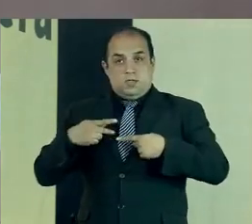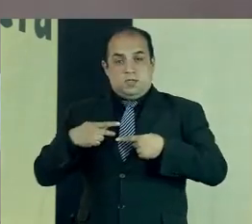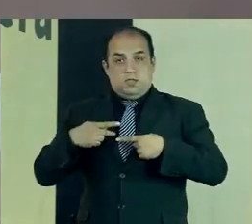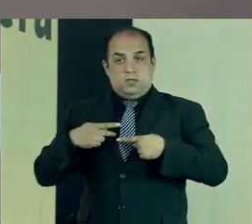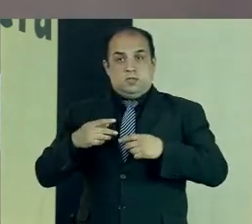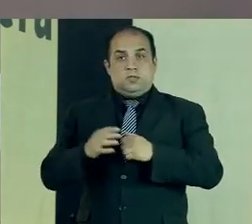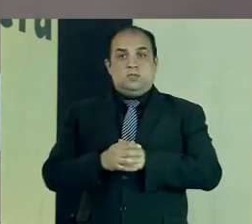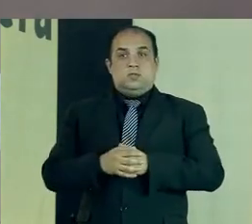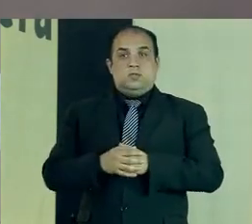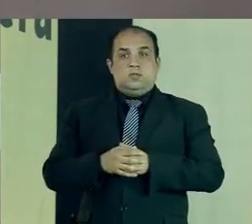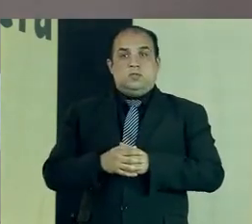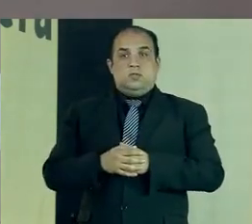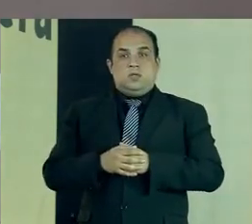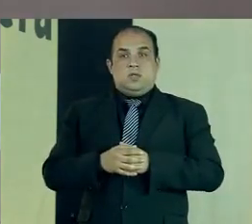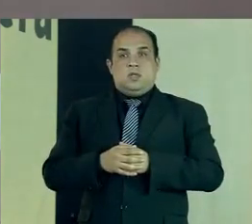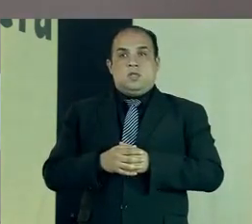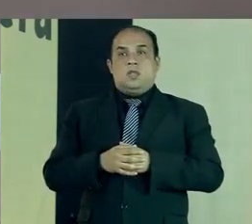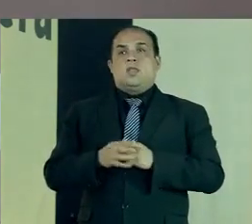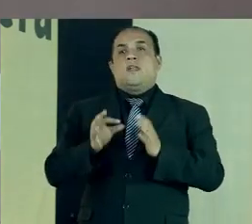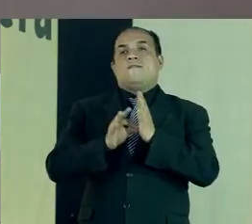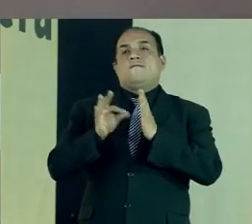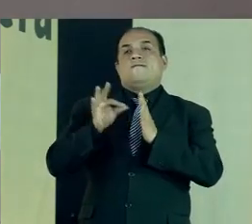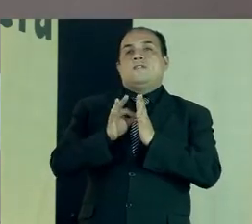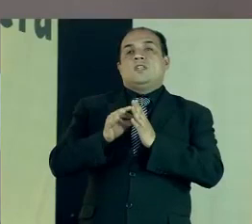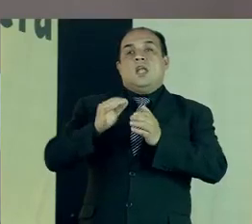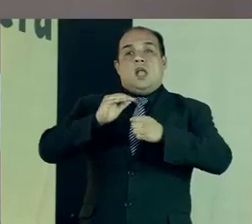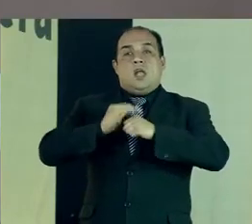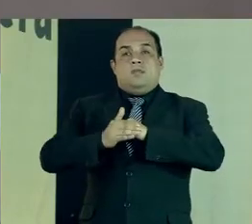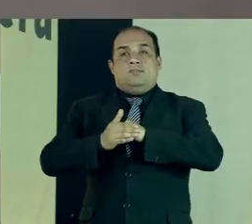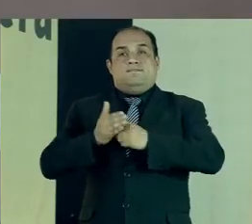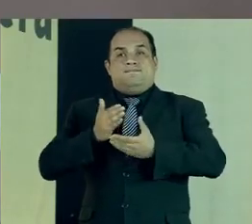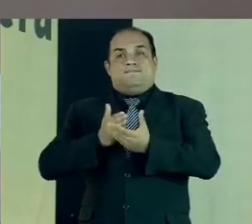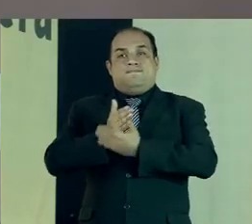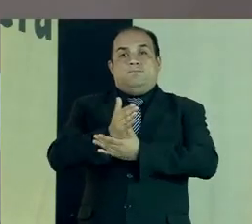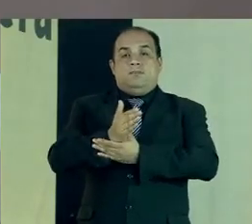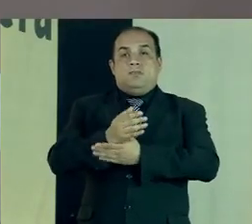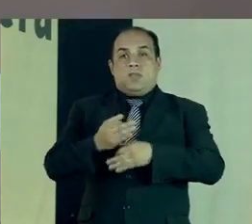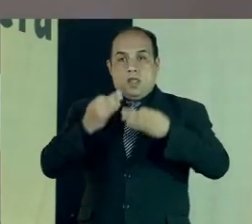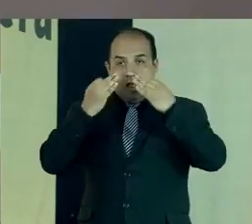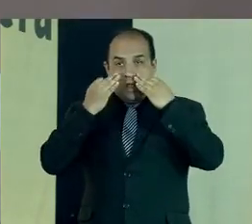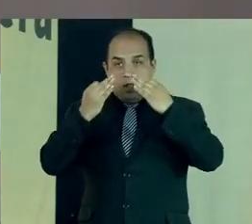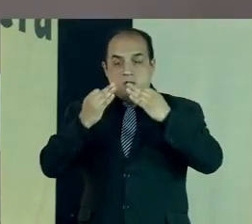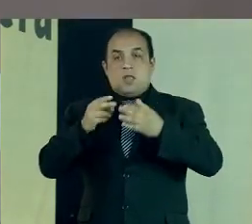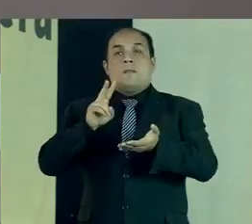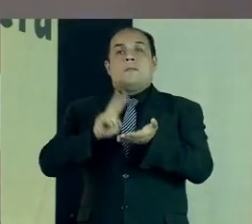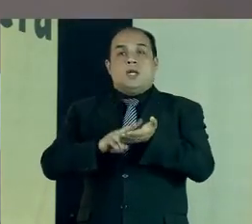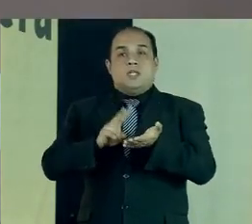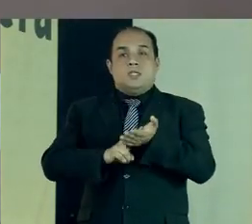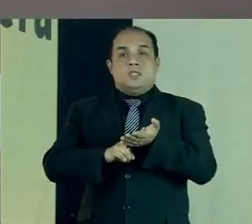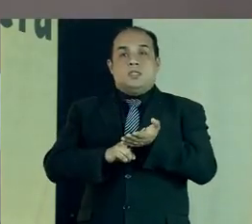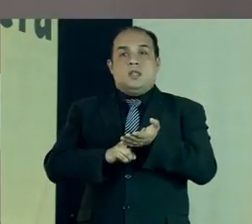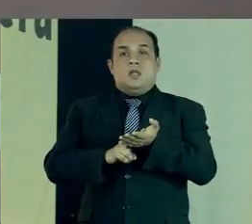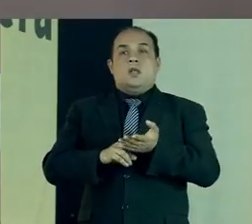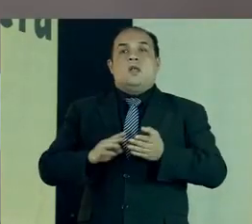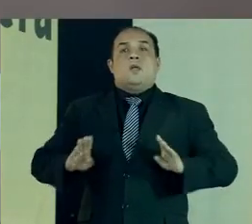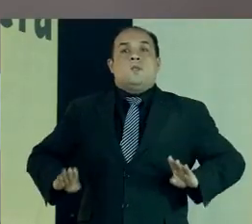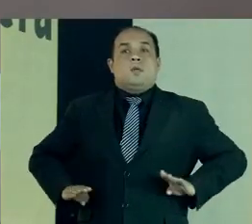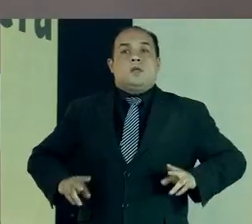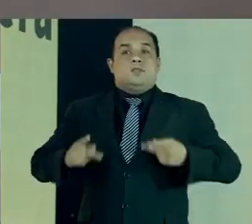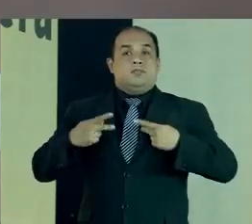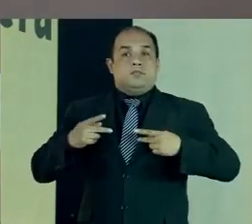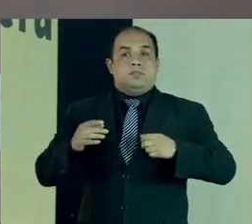fecha de vencimiento antes igual y validar el comportamiento atascado